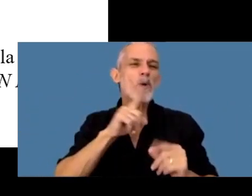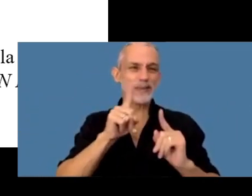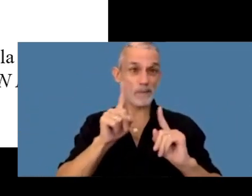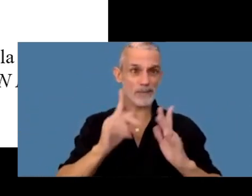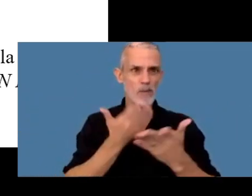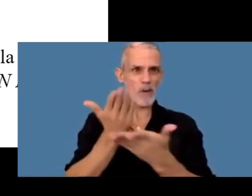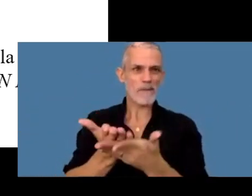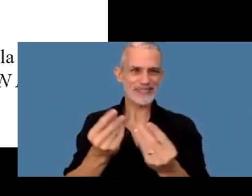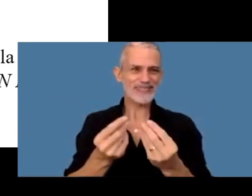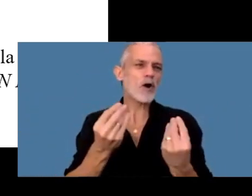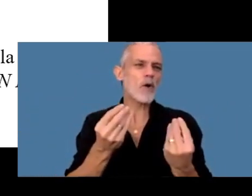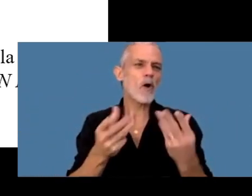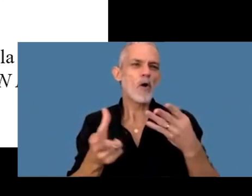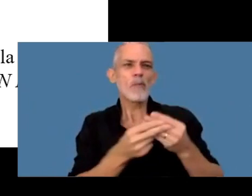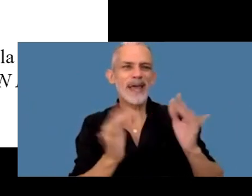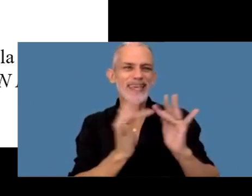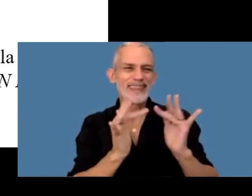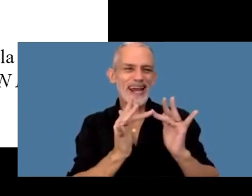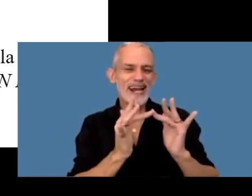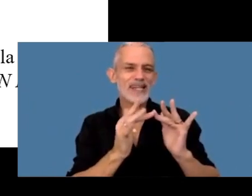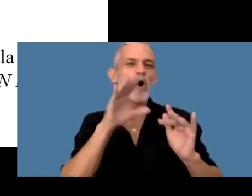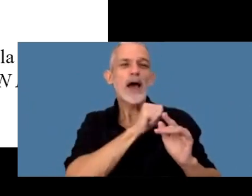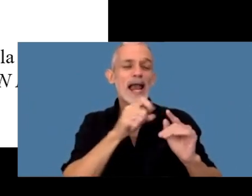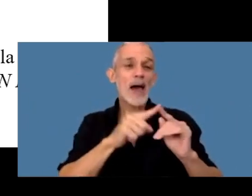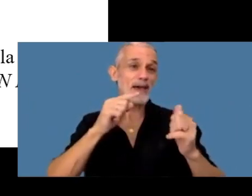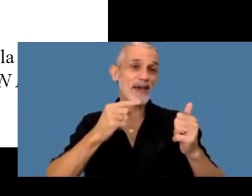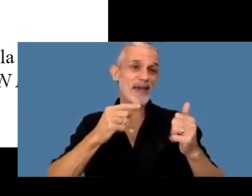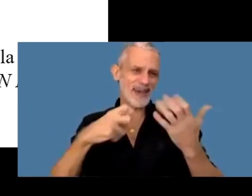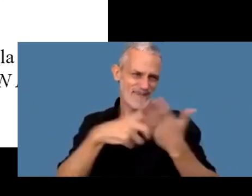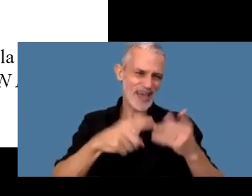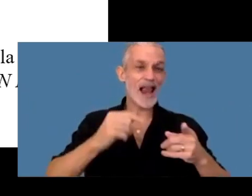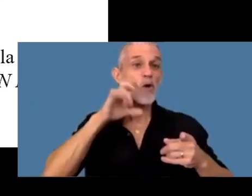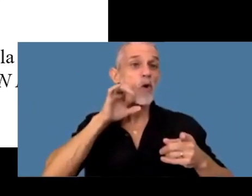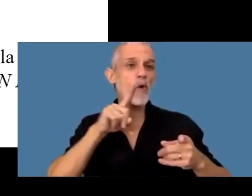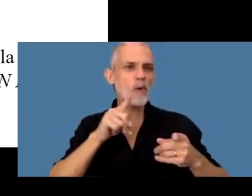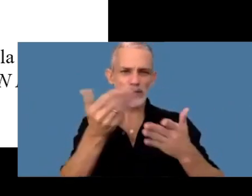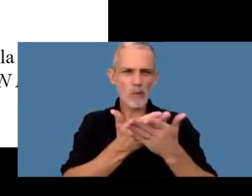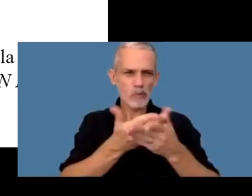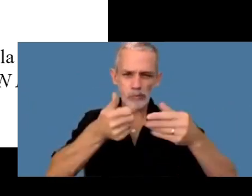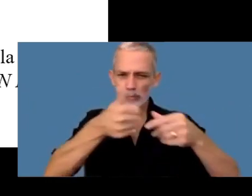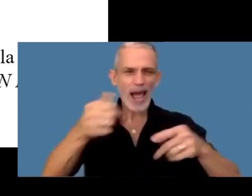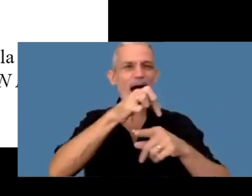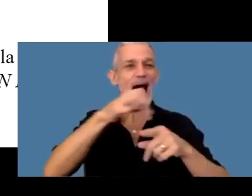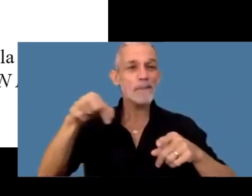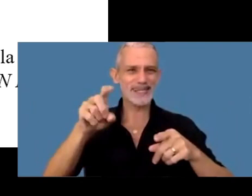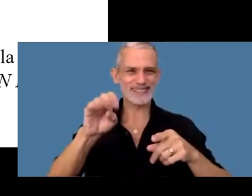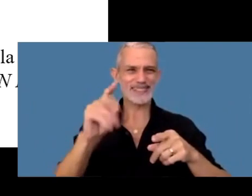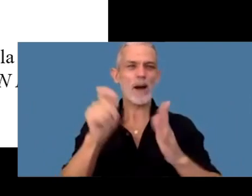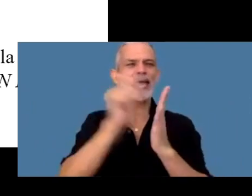vía internet con clave fiscal y quit el aplicativo denominado Módulo Inscripción Personas